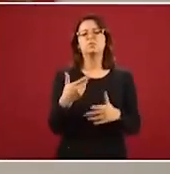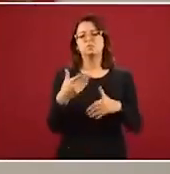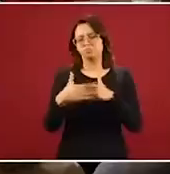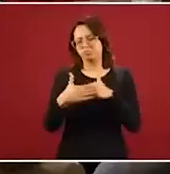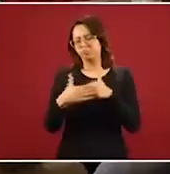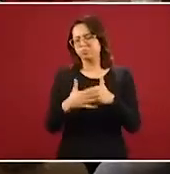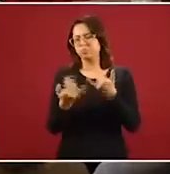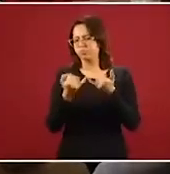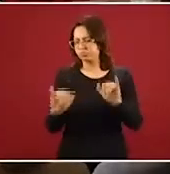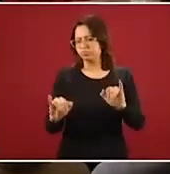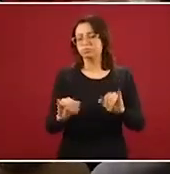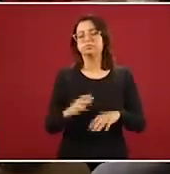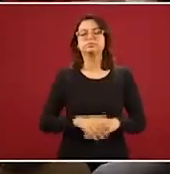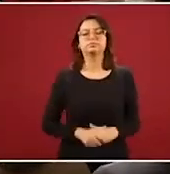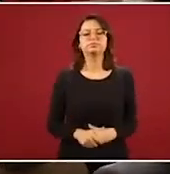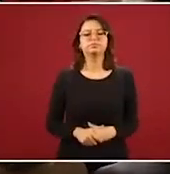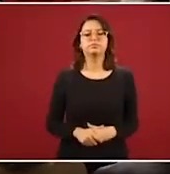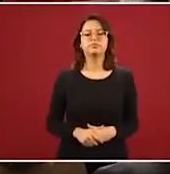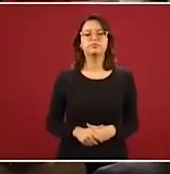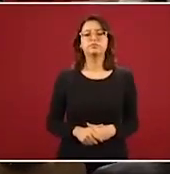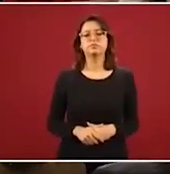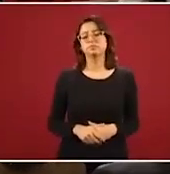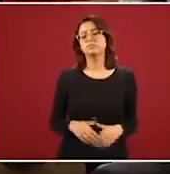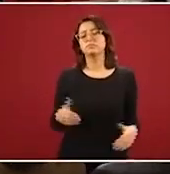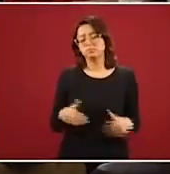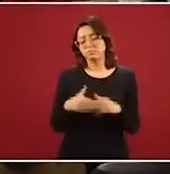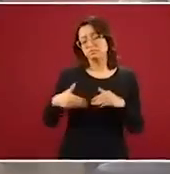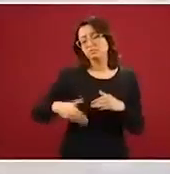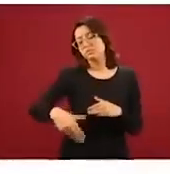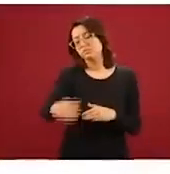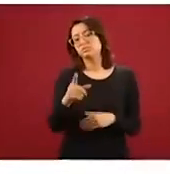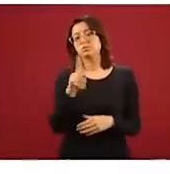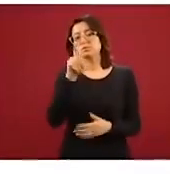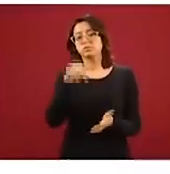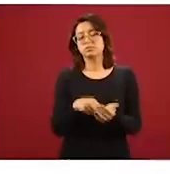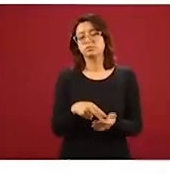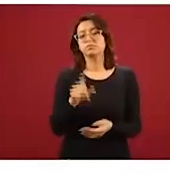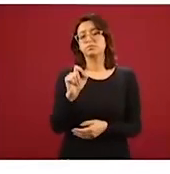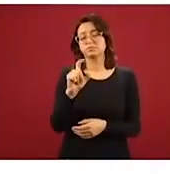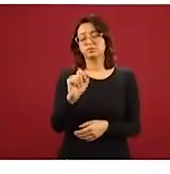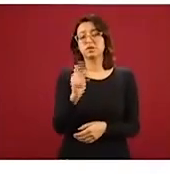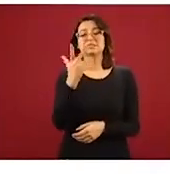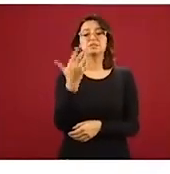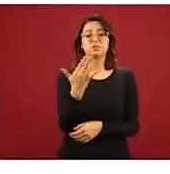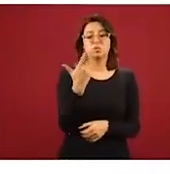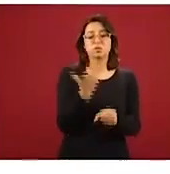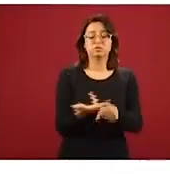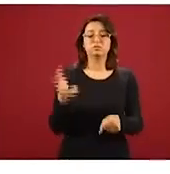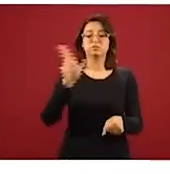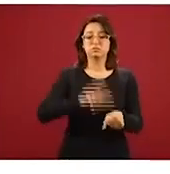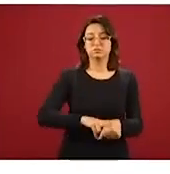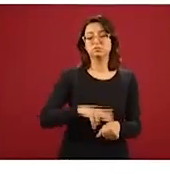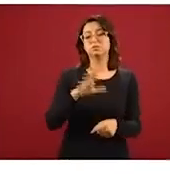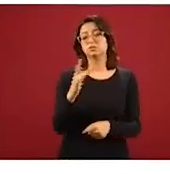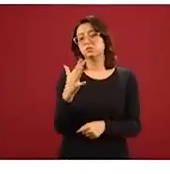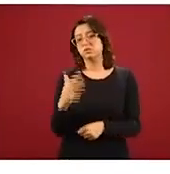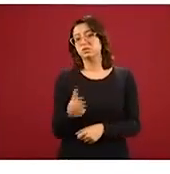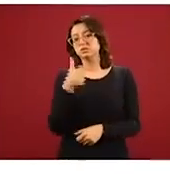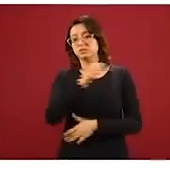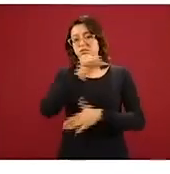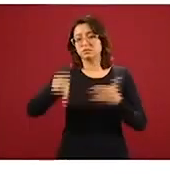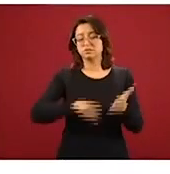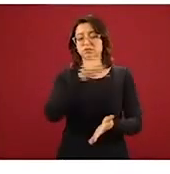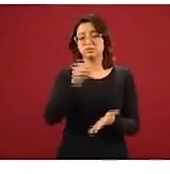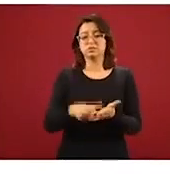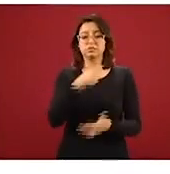2020 tenemos también la construcción, remodelación o ampliación de 50 hospitales y 56 centros de salud.